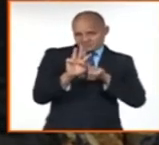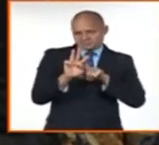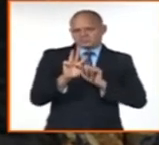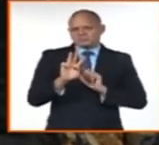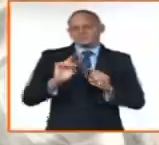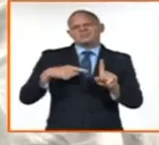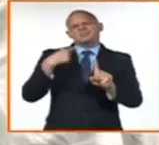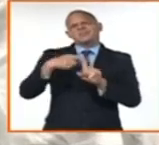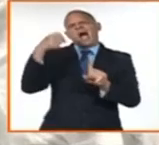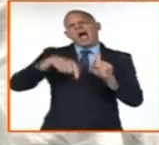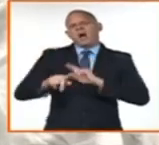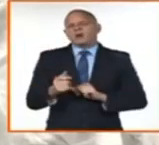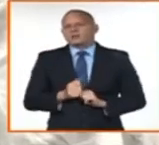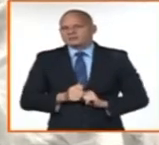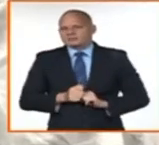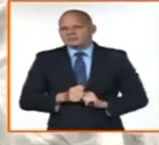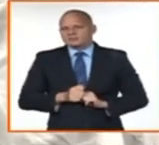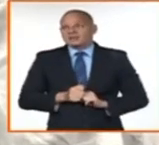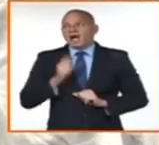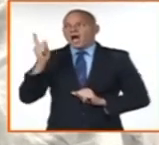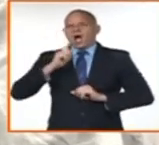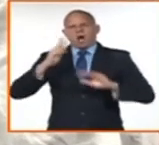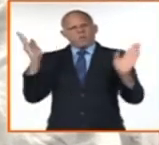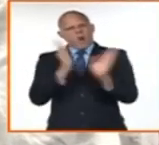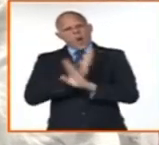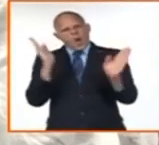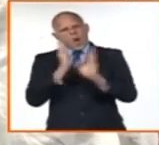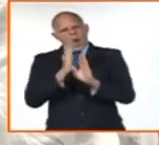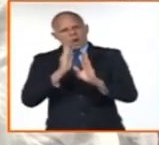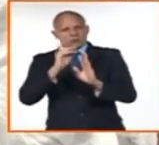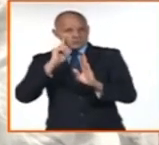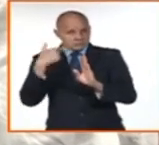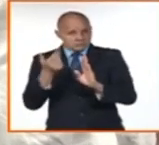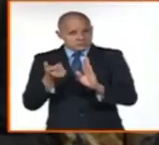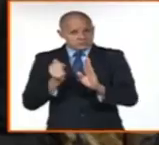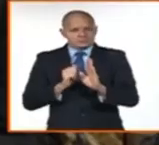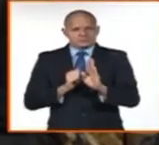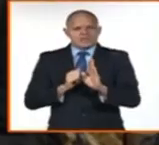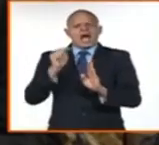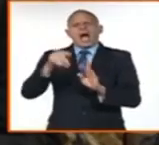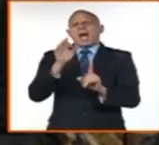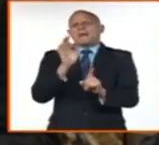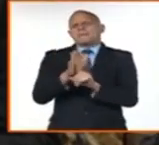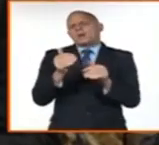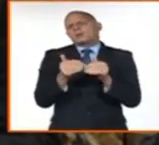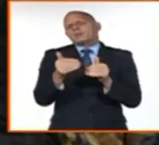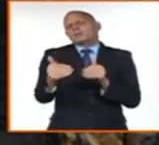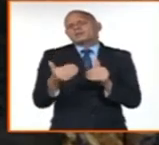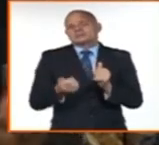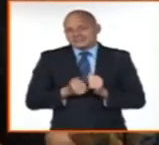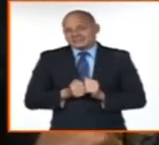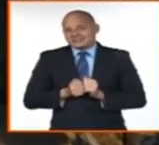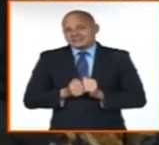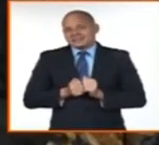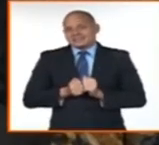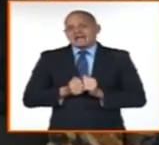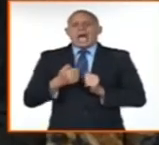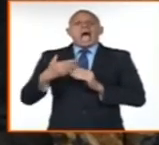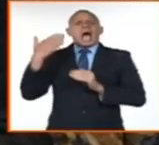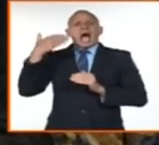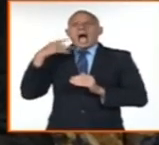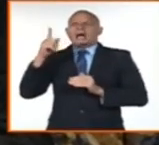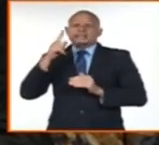persecución financiera. Comenzó una etapa de más intensidad en todo un